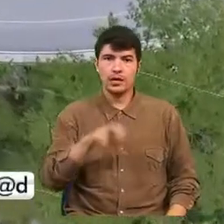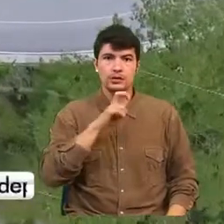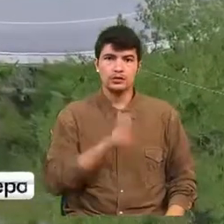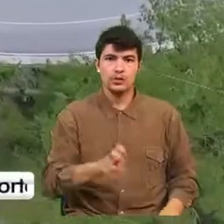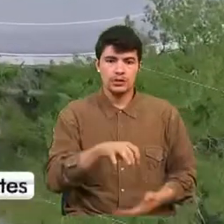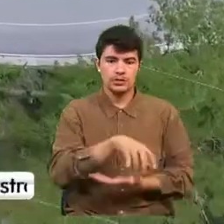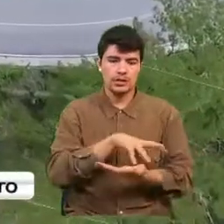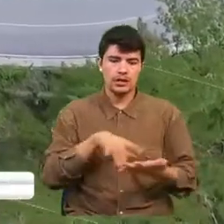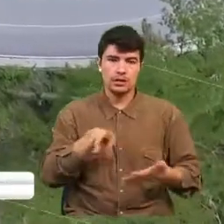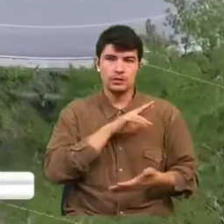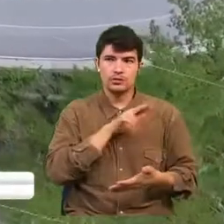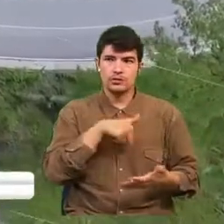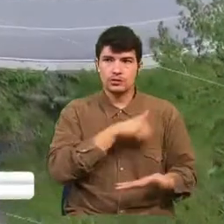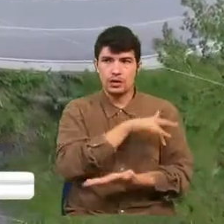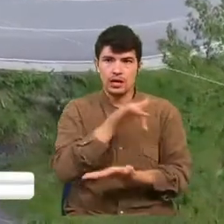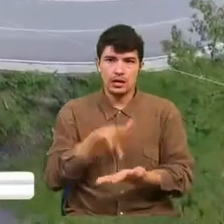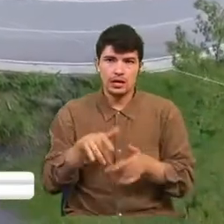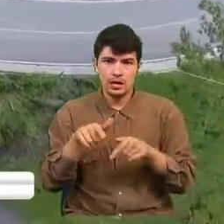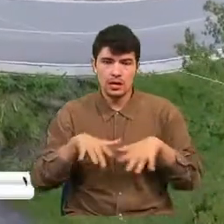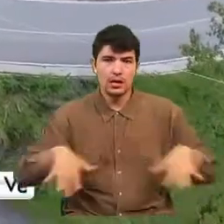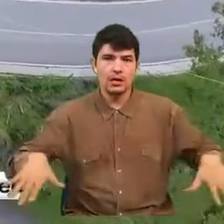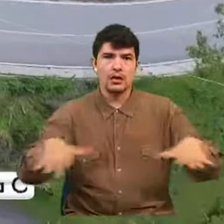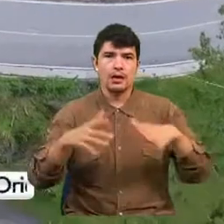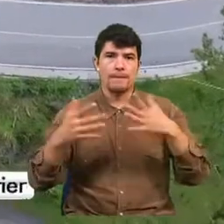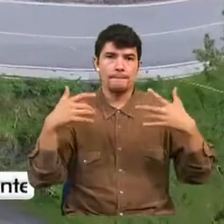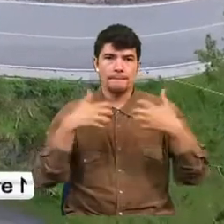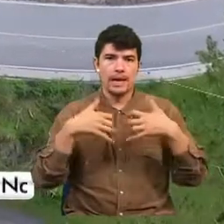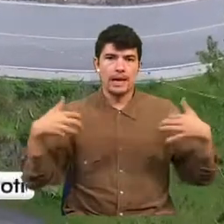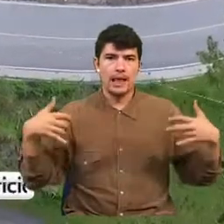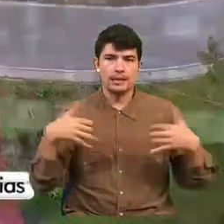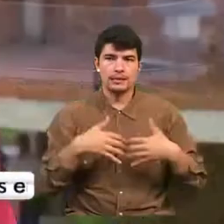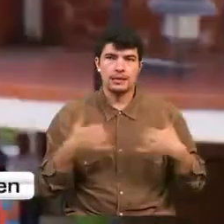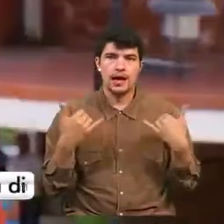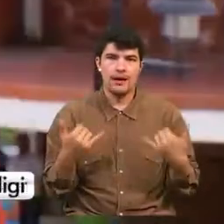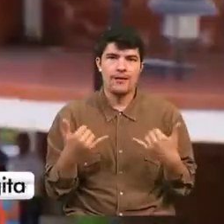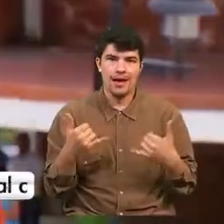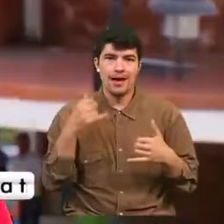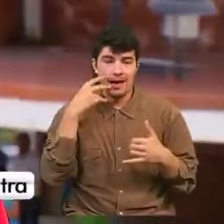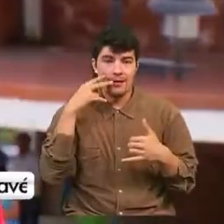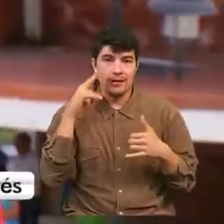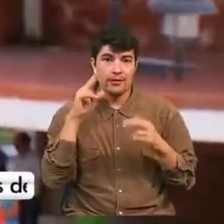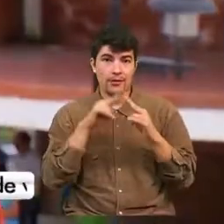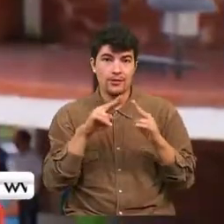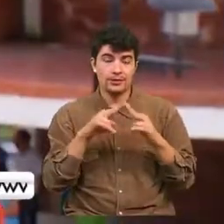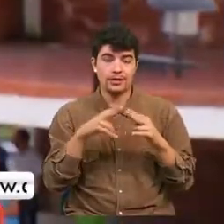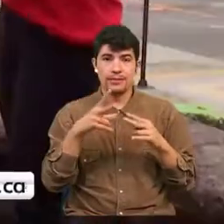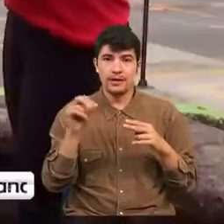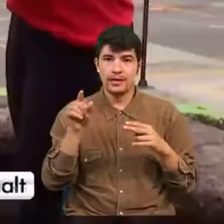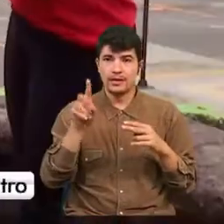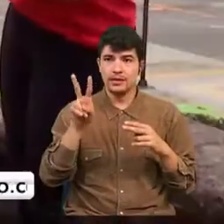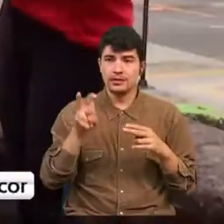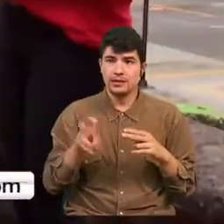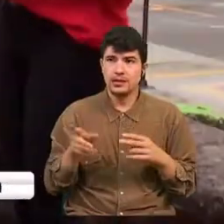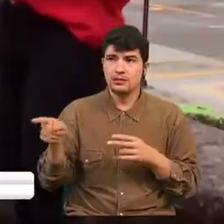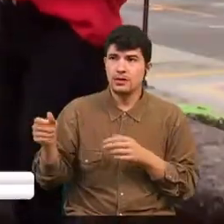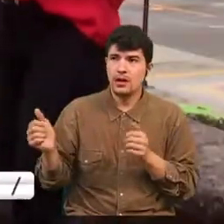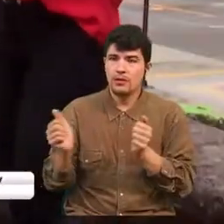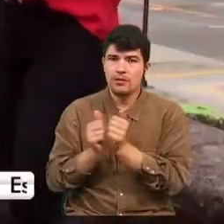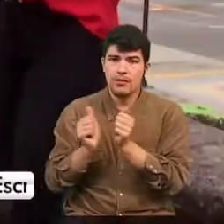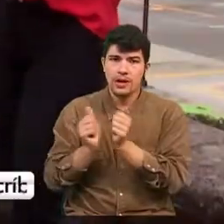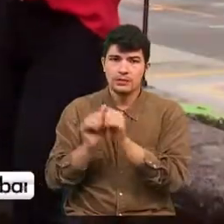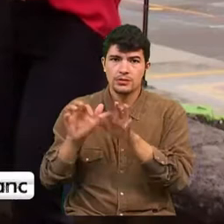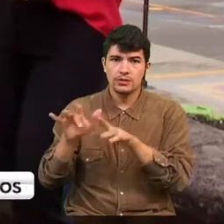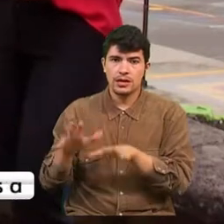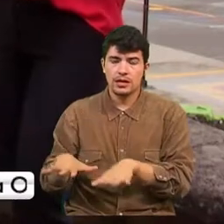ubicados en la provincia de Vélez y aquí nos trae la Expedición Santander 2017. Estamos en compañía del señor gobernador, su secretario de